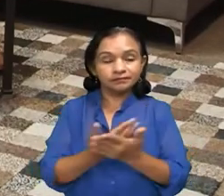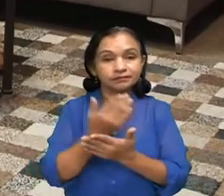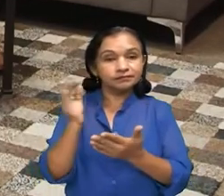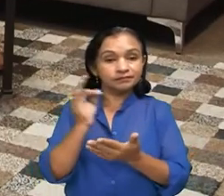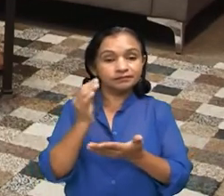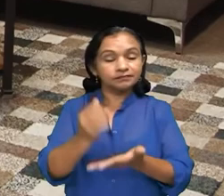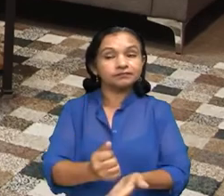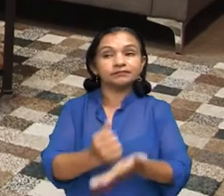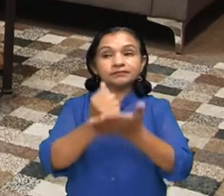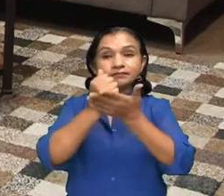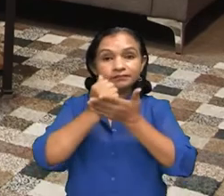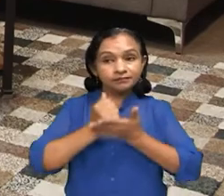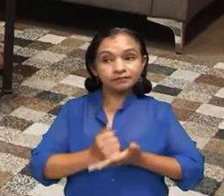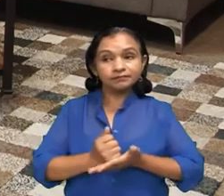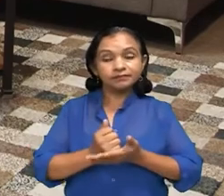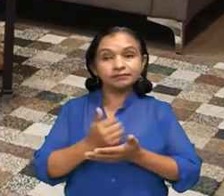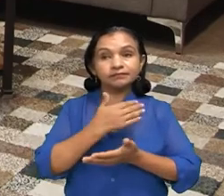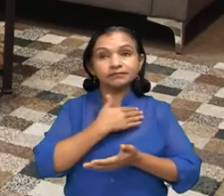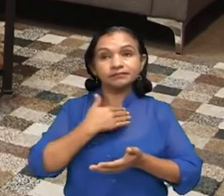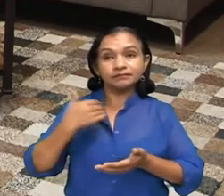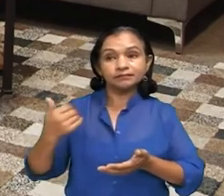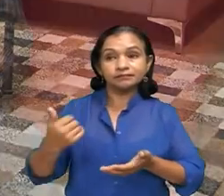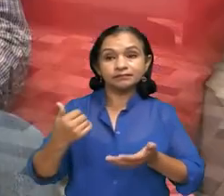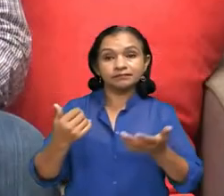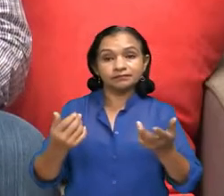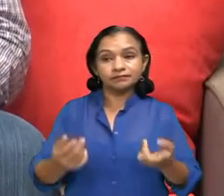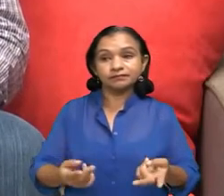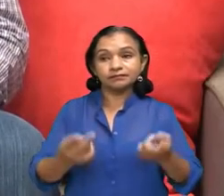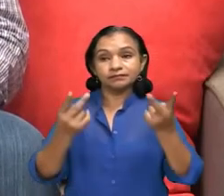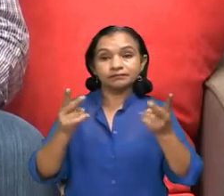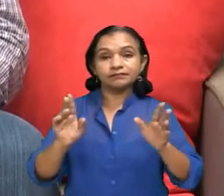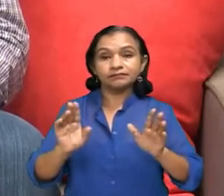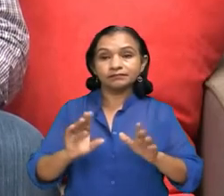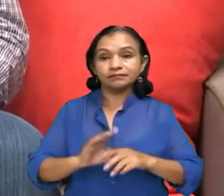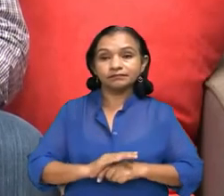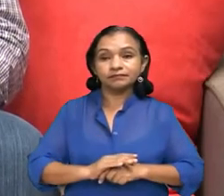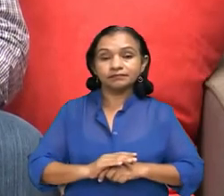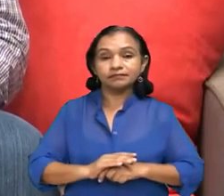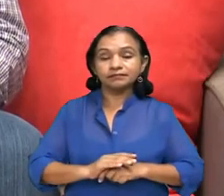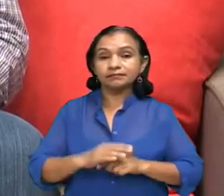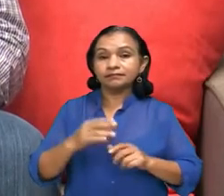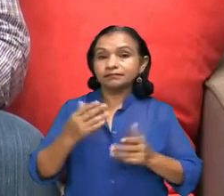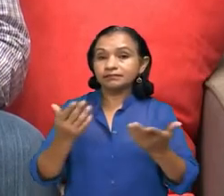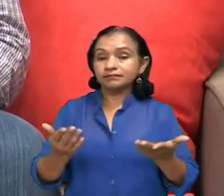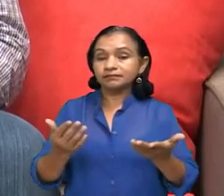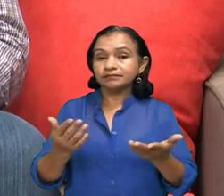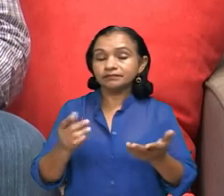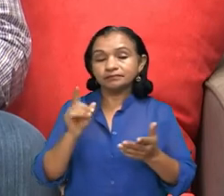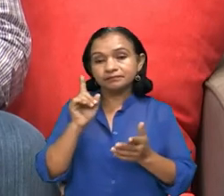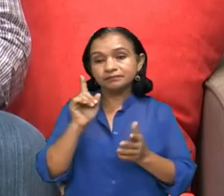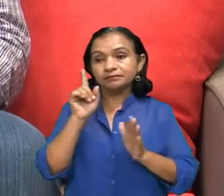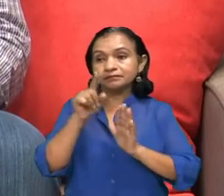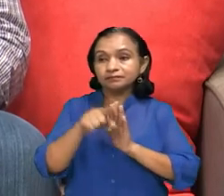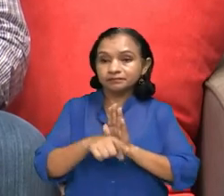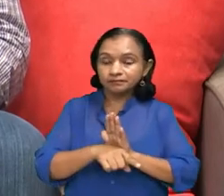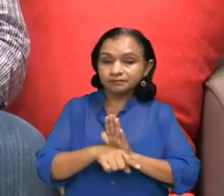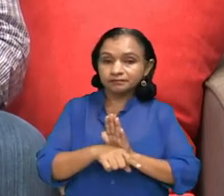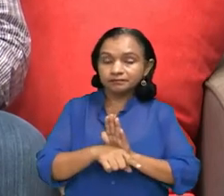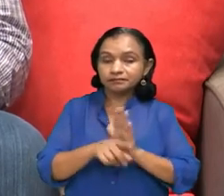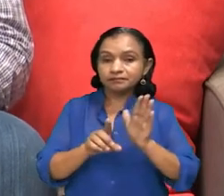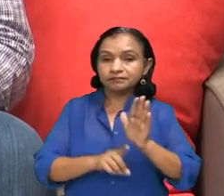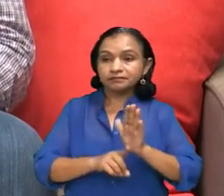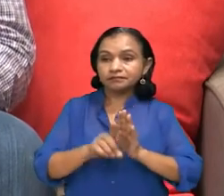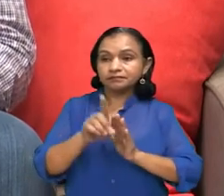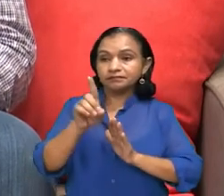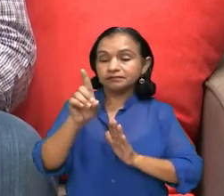nos permiten para mejorar nuestra capacidad dentro de esta dinámica economía creativa. Compañera, en un minuto, los avances